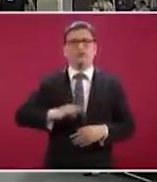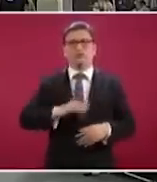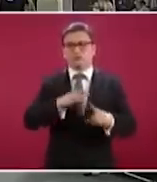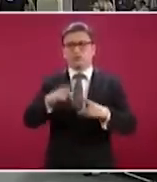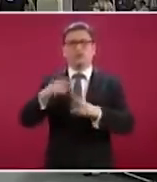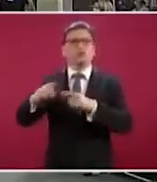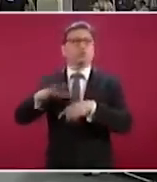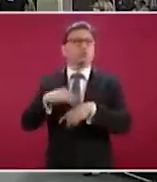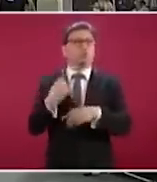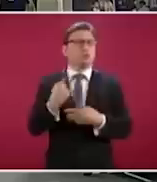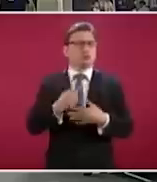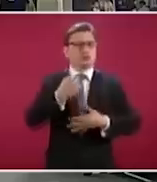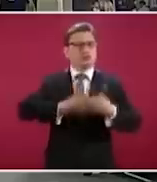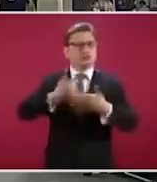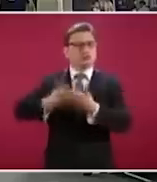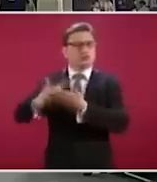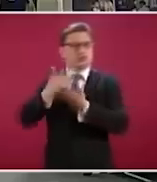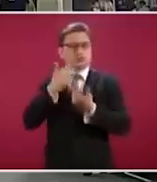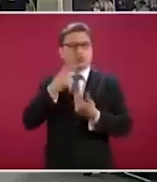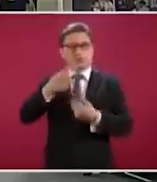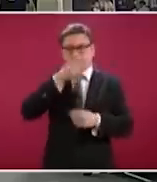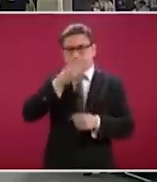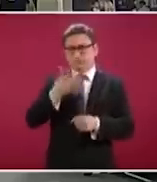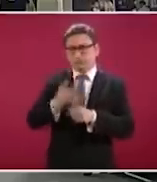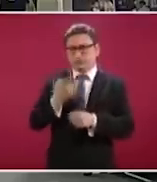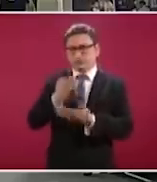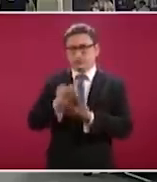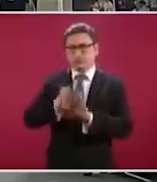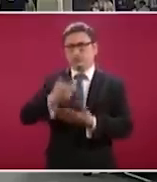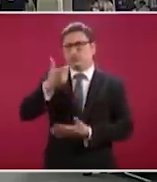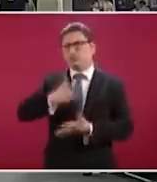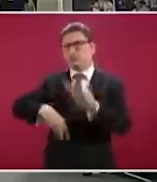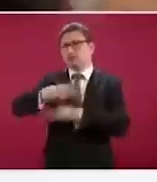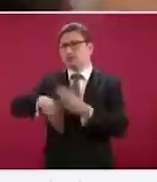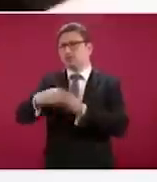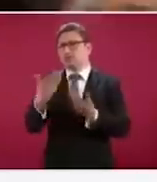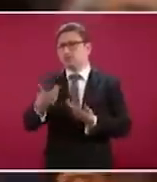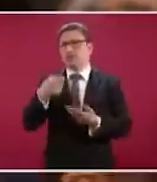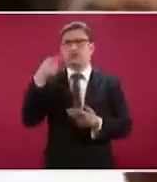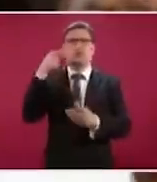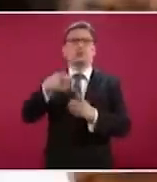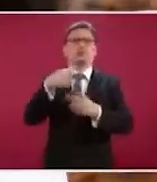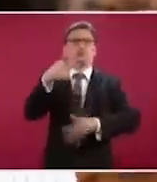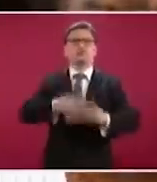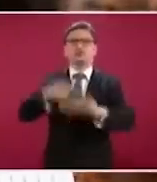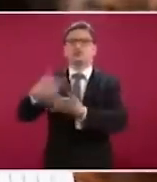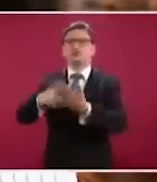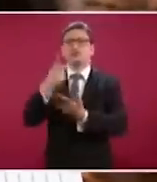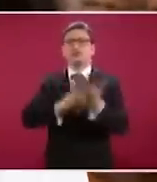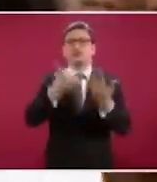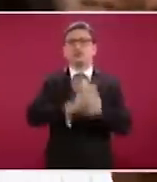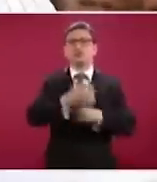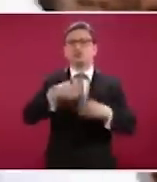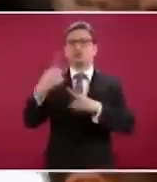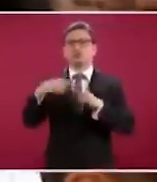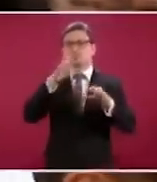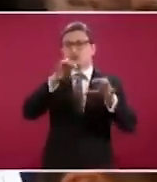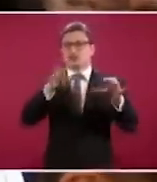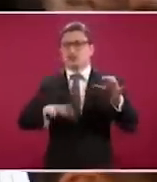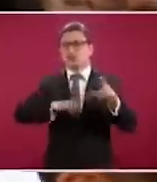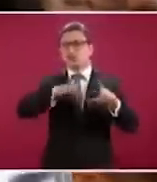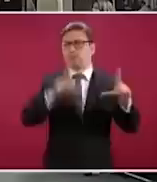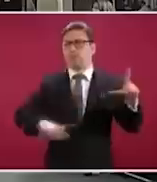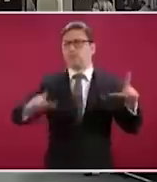qué no tenemos un inventario? ¿Qué está haciendo la Secretaría de Economía en tener un inventario de los proyectos estratégicos del